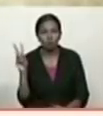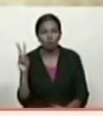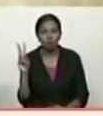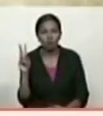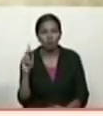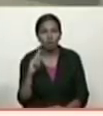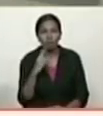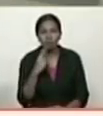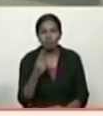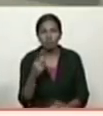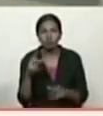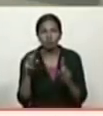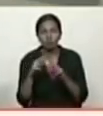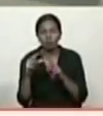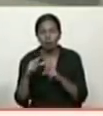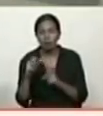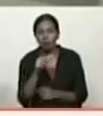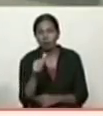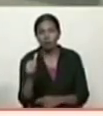derecho de palabra.